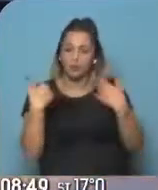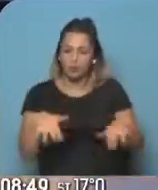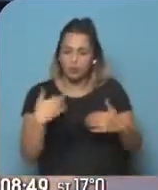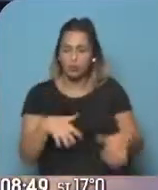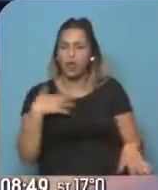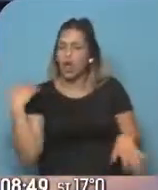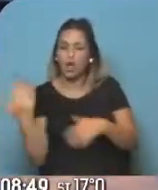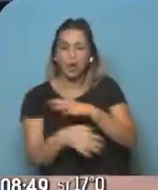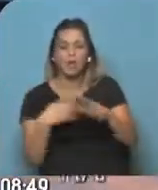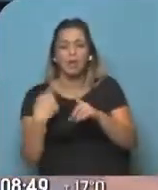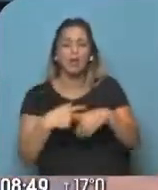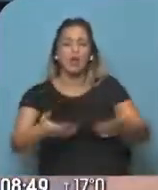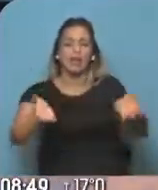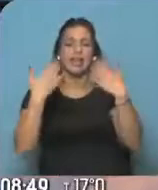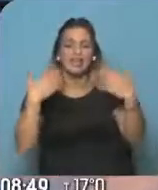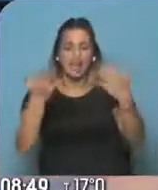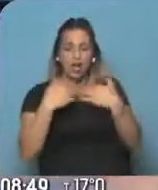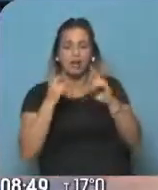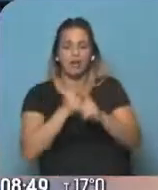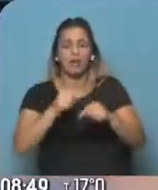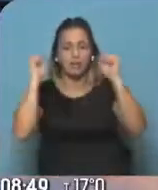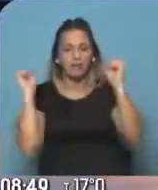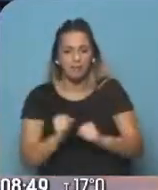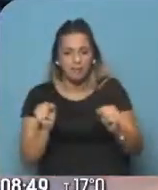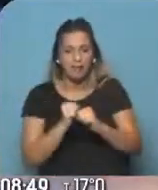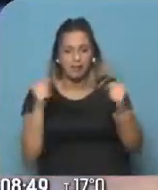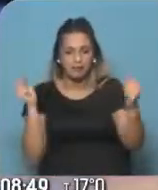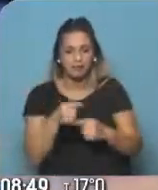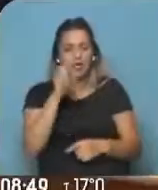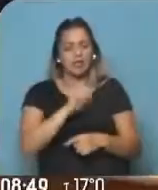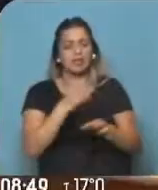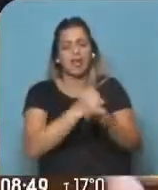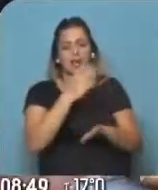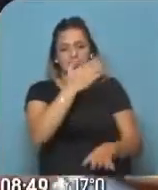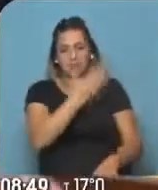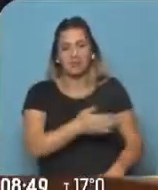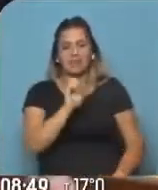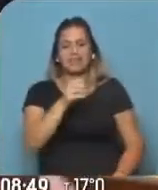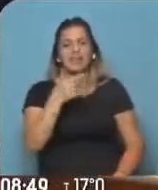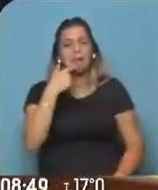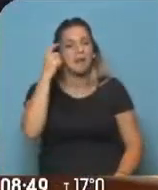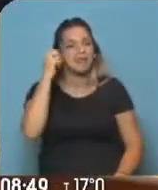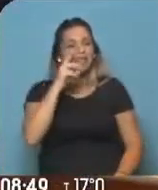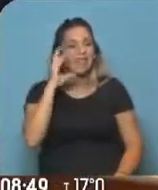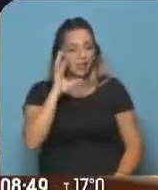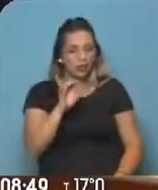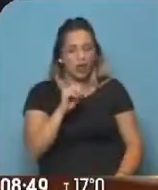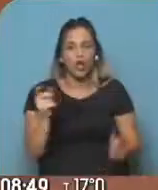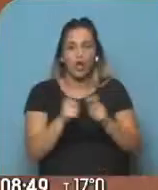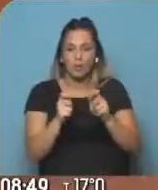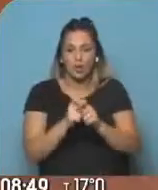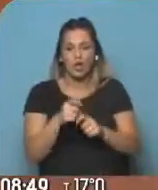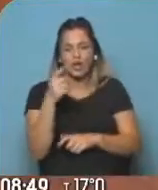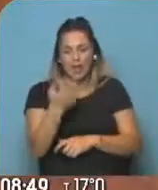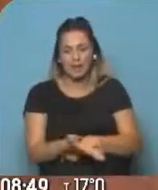intensas de calor y olas intensas de frío tenemos un especialista sergio federovisky sergio es conductor del programa ambiente y